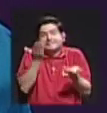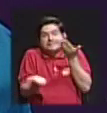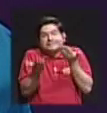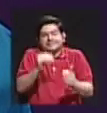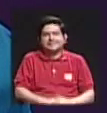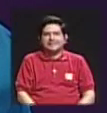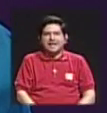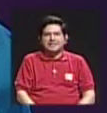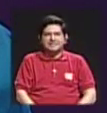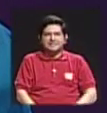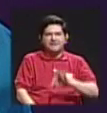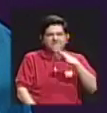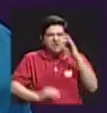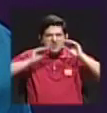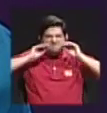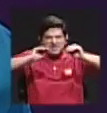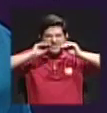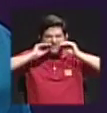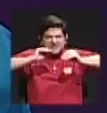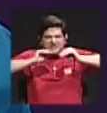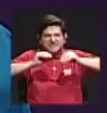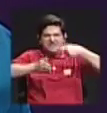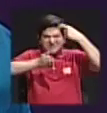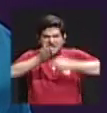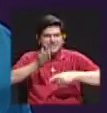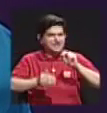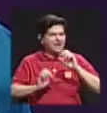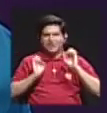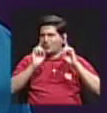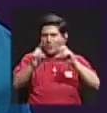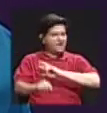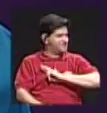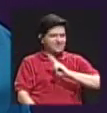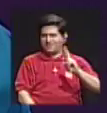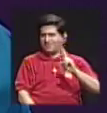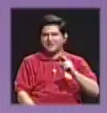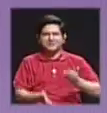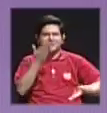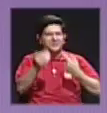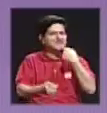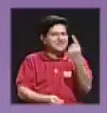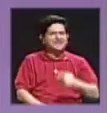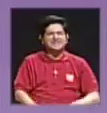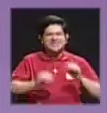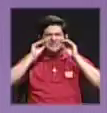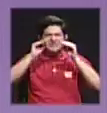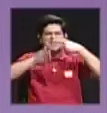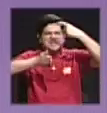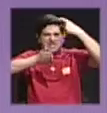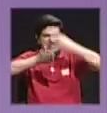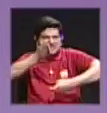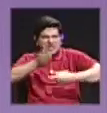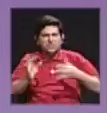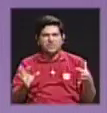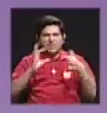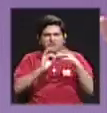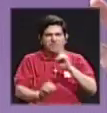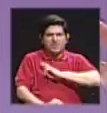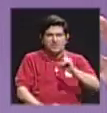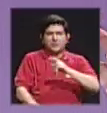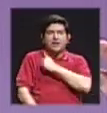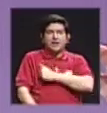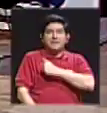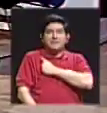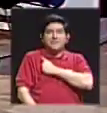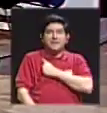incluso adoctrinamiento, ¿verdad? Porque más que educación religiosa, lo que podemos hablar es de adoctrinamiento religioso. Pero Jerry,